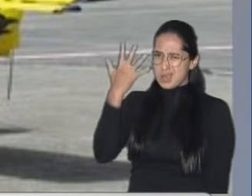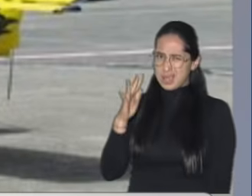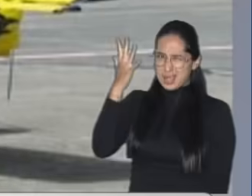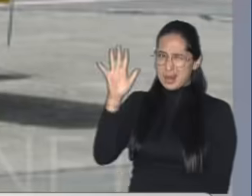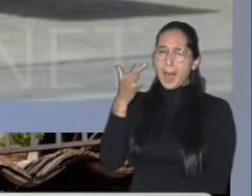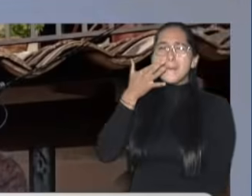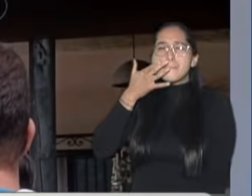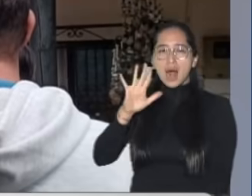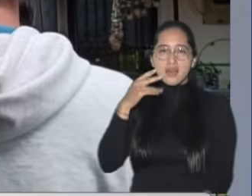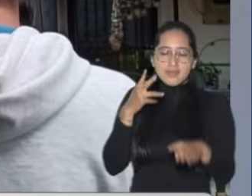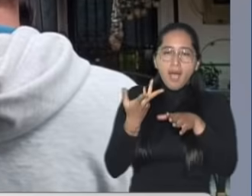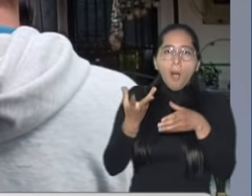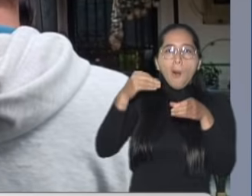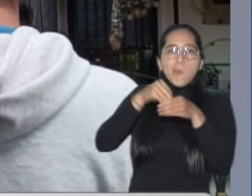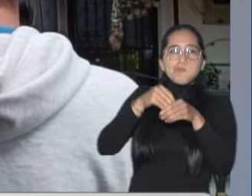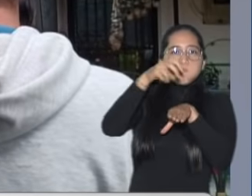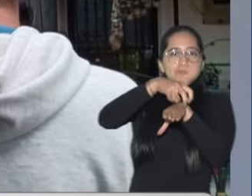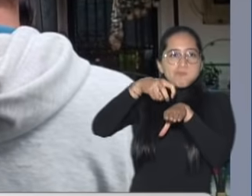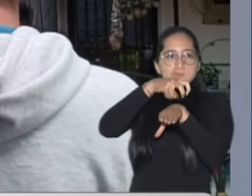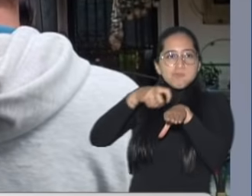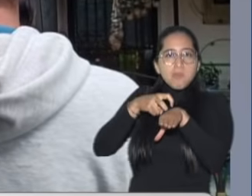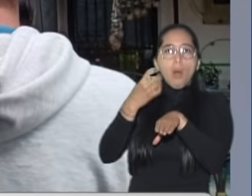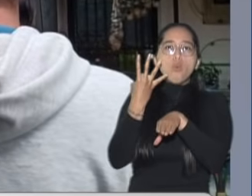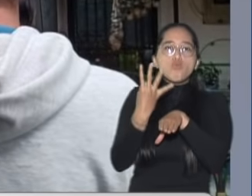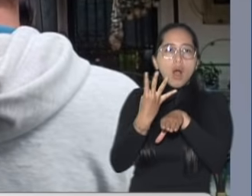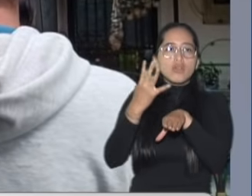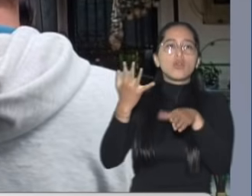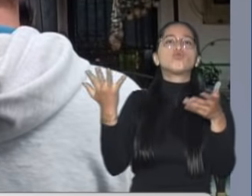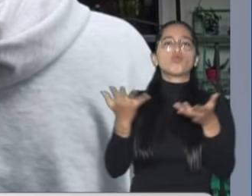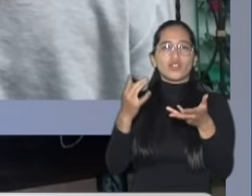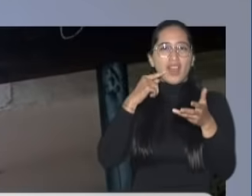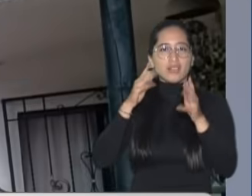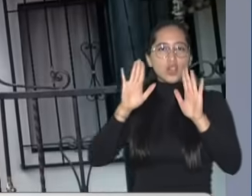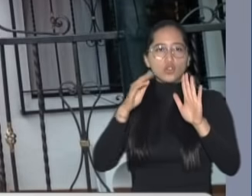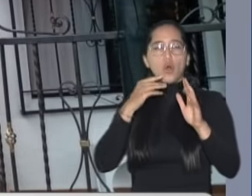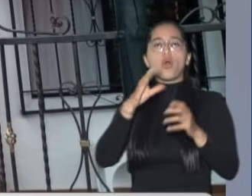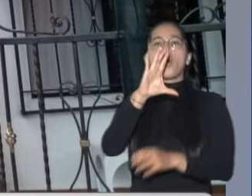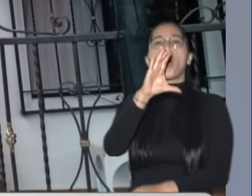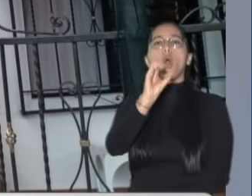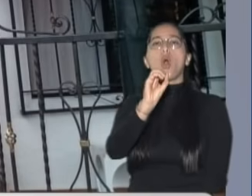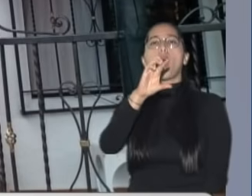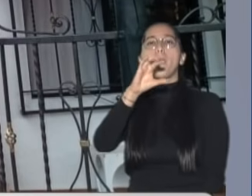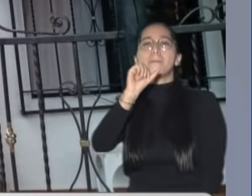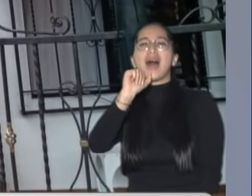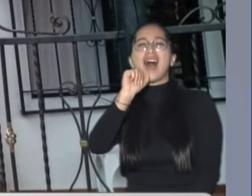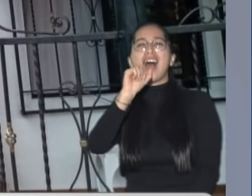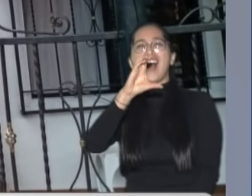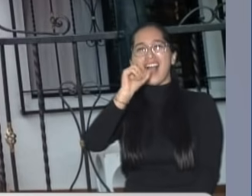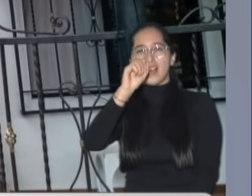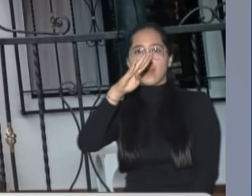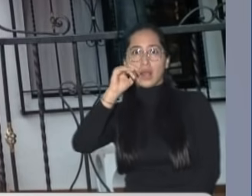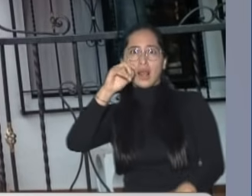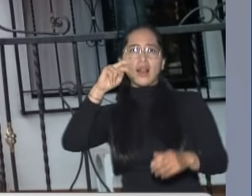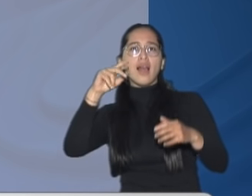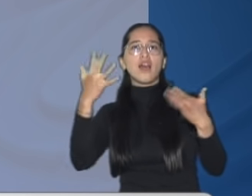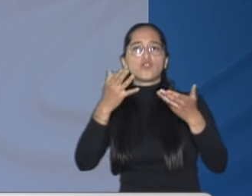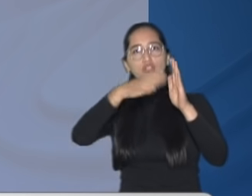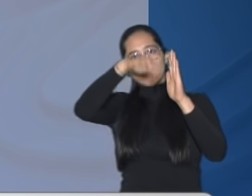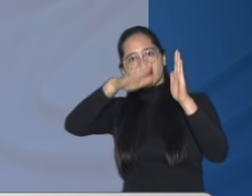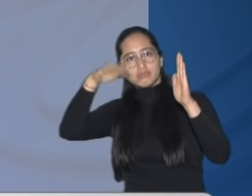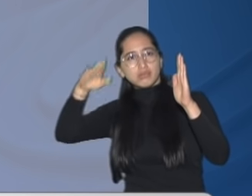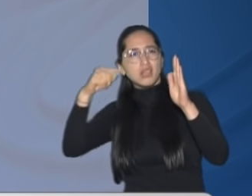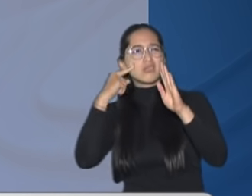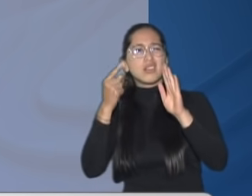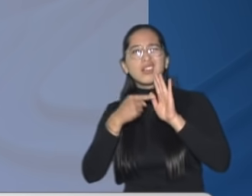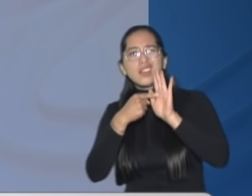cuatro ocupantes, en zona rural del municipio de Copacabana, Antioquia. Ya se han conocido algunas imágenes preliminares en